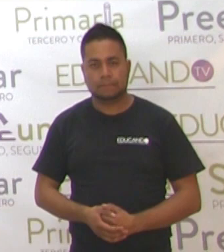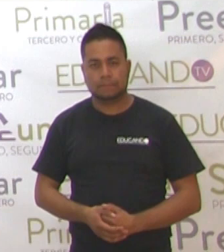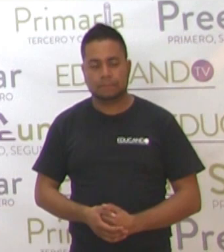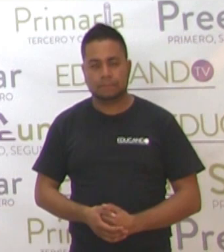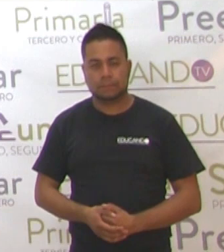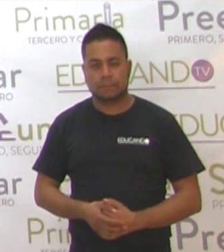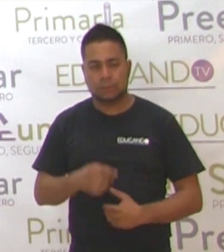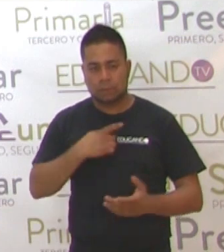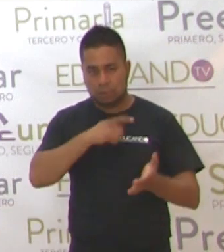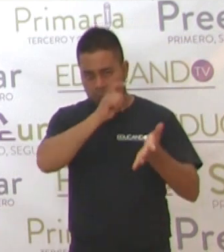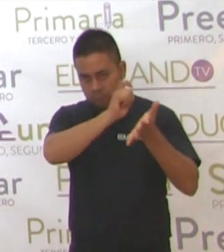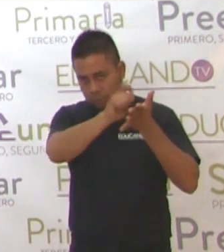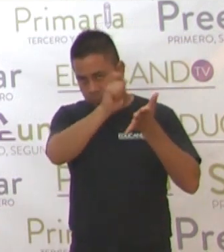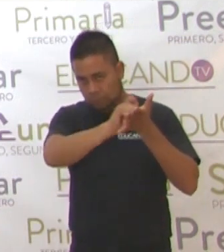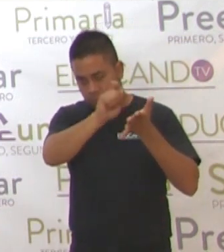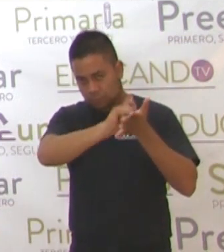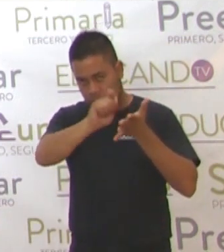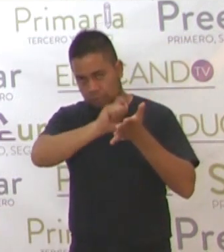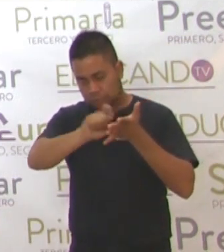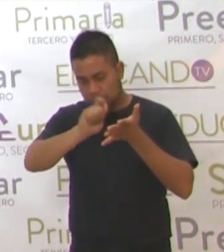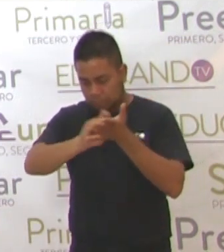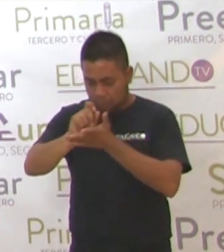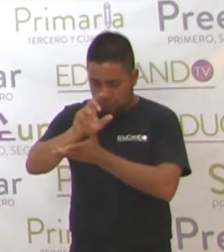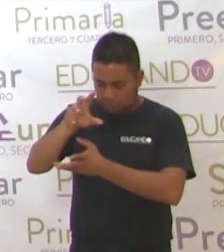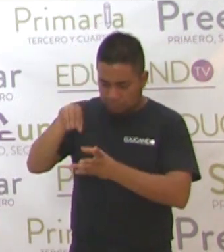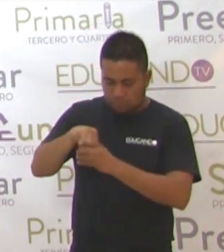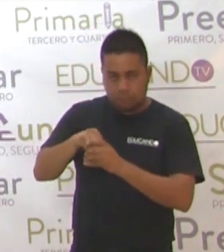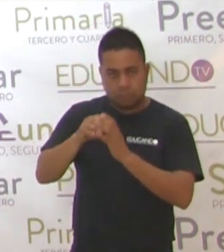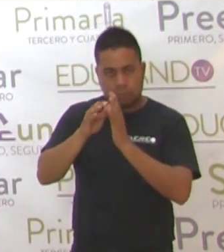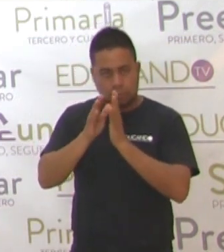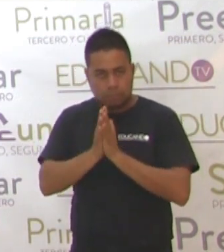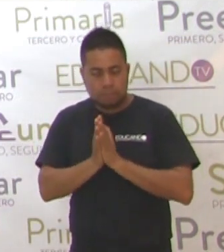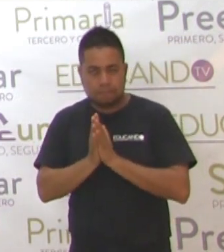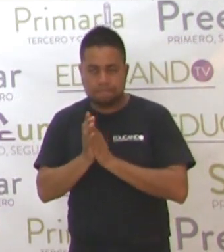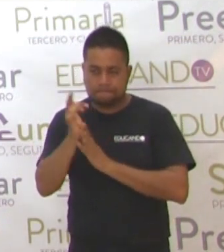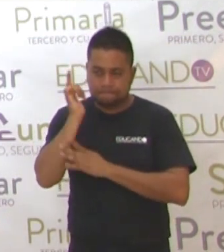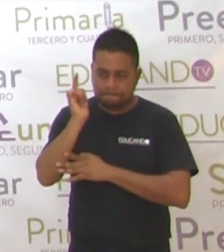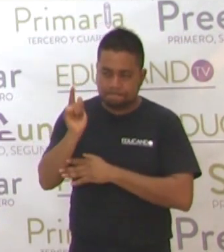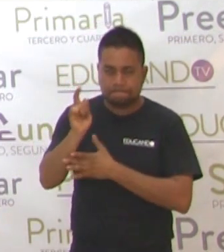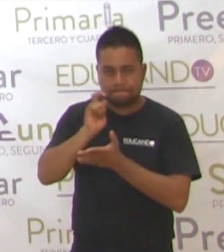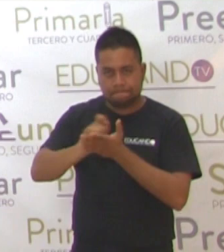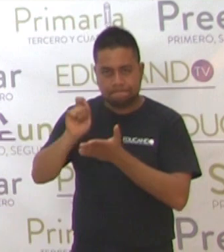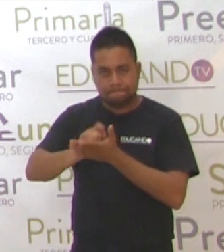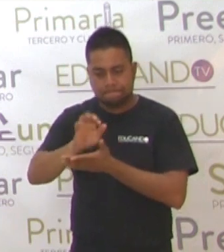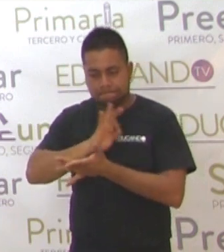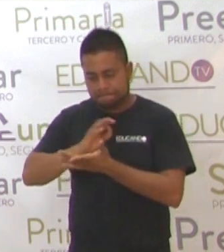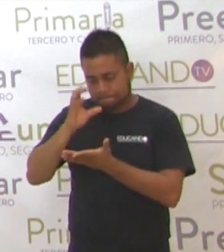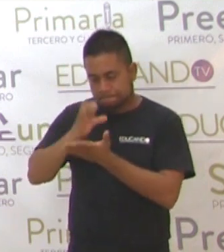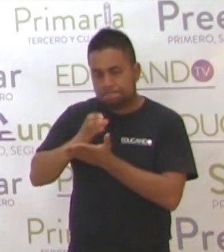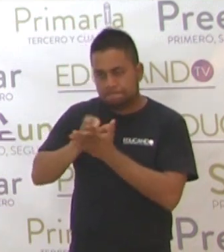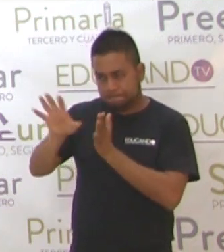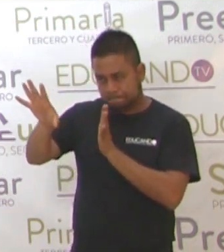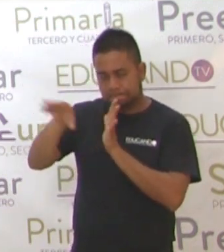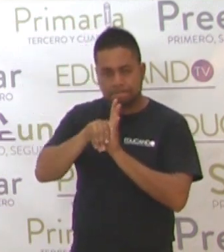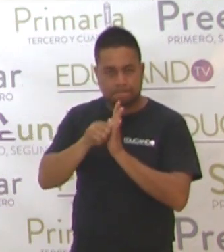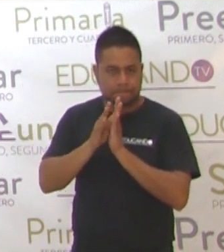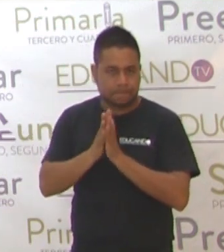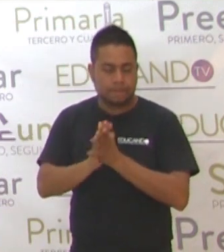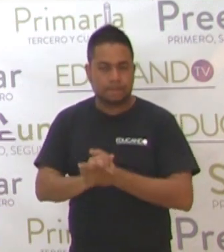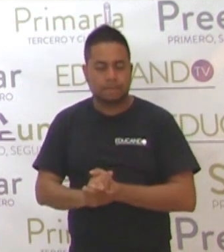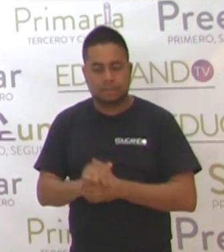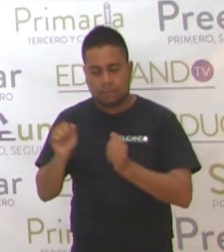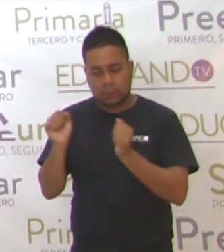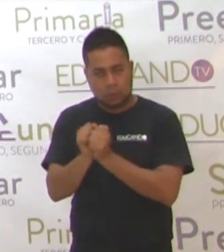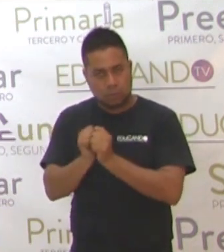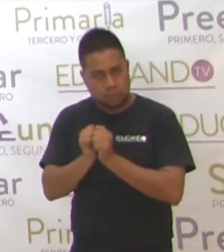voy a ir anotando todos y por favor te vuelvo a repetir espero que los vayas anotando en tu libreta bien conmigo